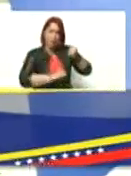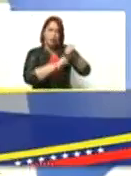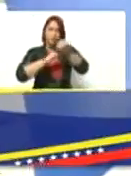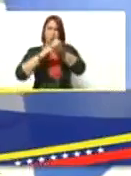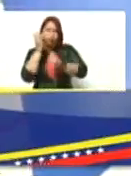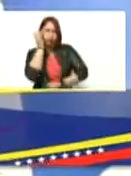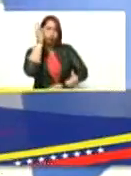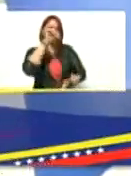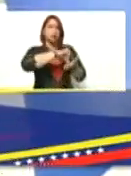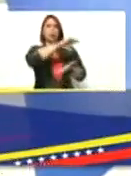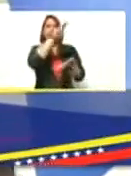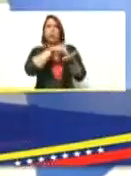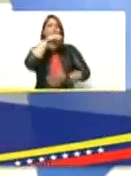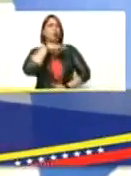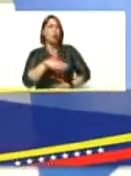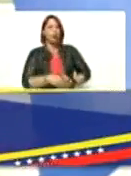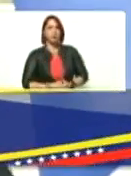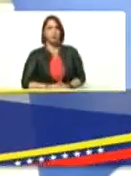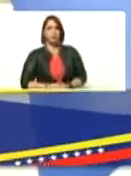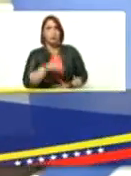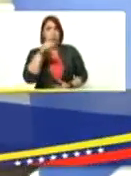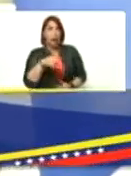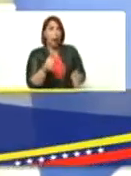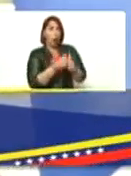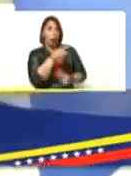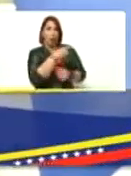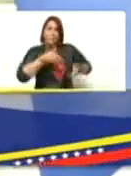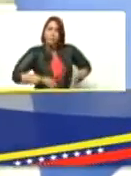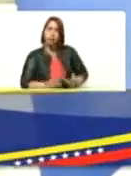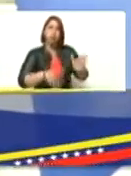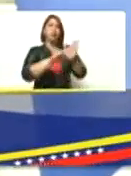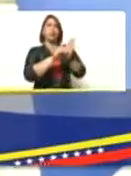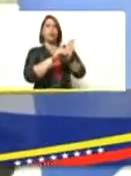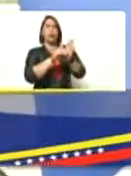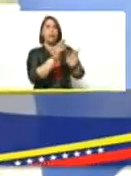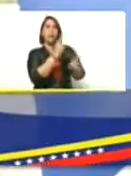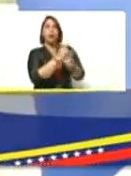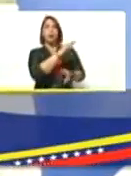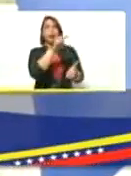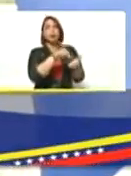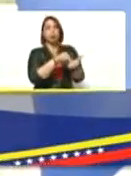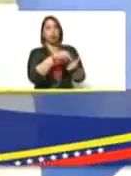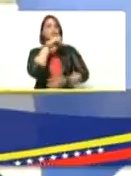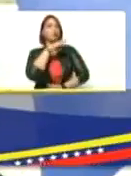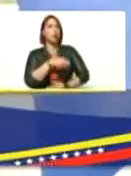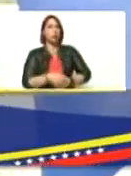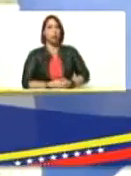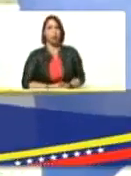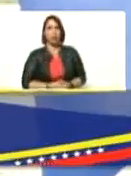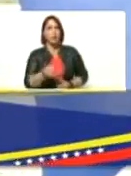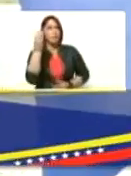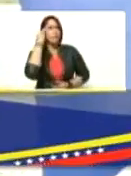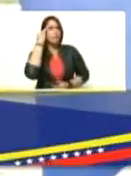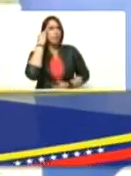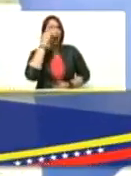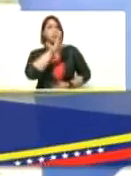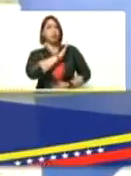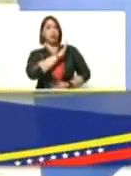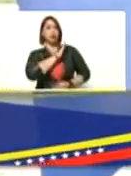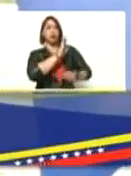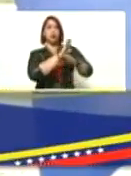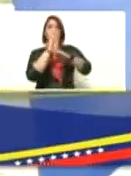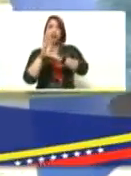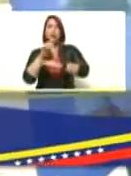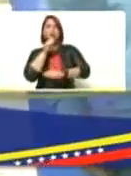del Centro Nacional de Historia y con ella el nacimiento de la Red Nacional de Historia, Memoria y Patrimonio,